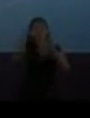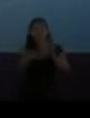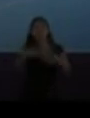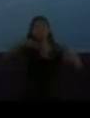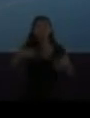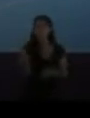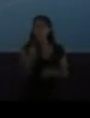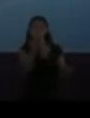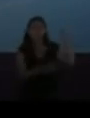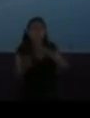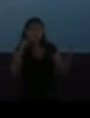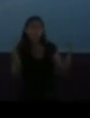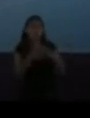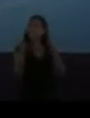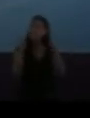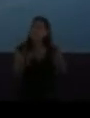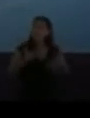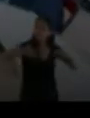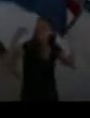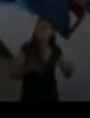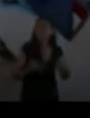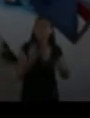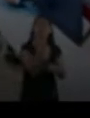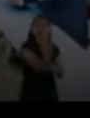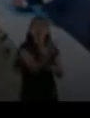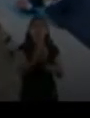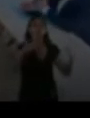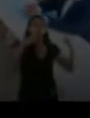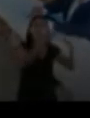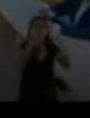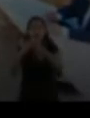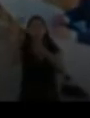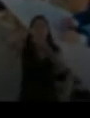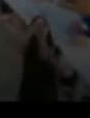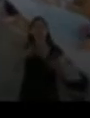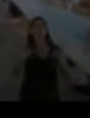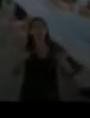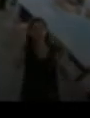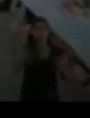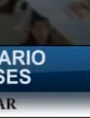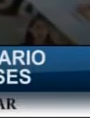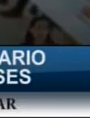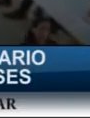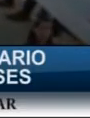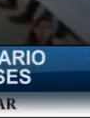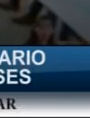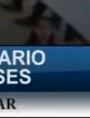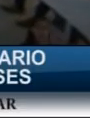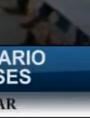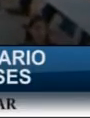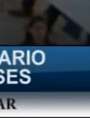nuestro propósito es seguir garantizando que en cada hogar argentino haya la comida imprescindible para